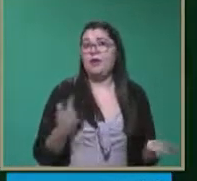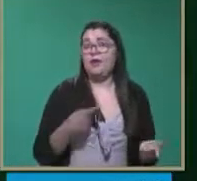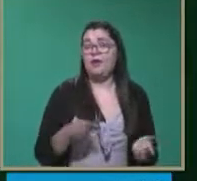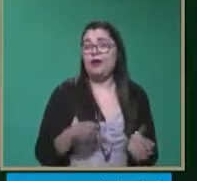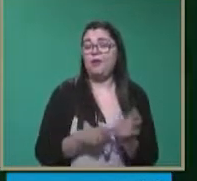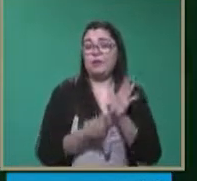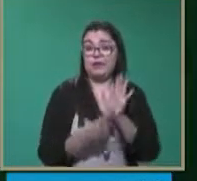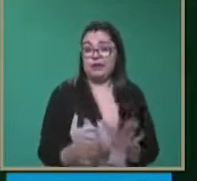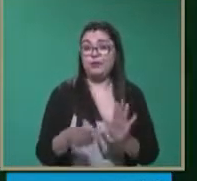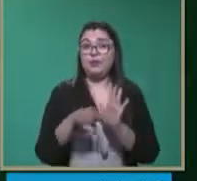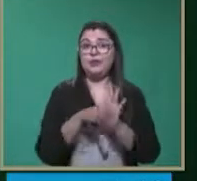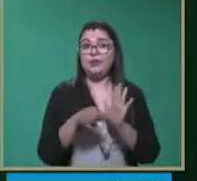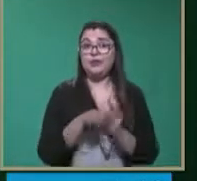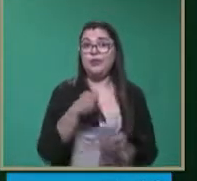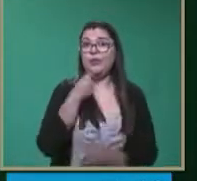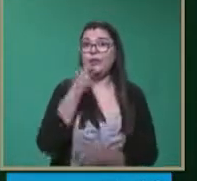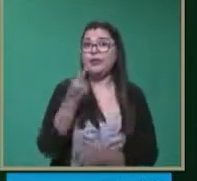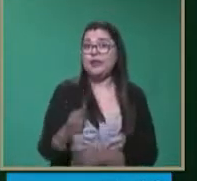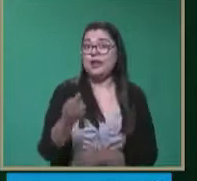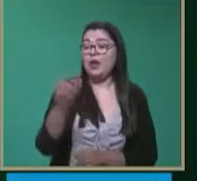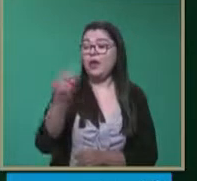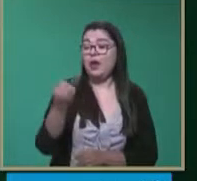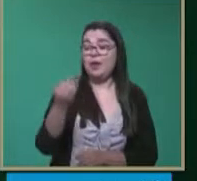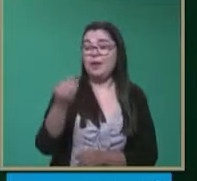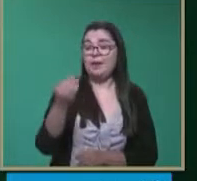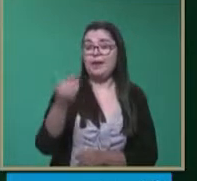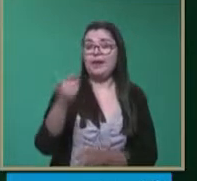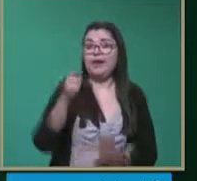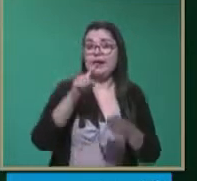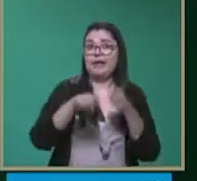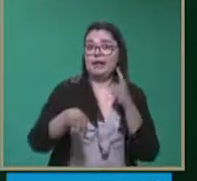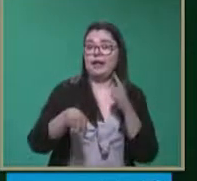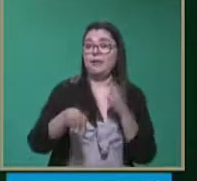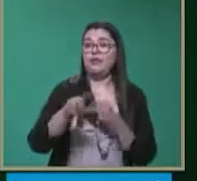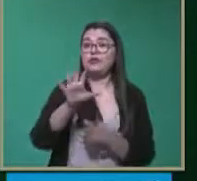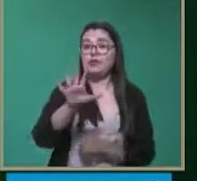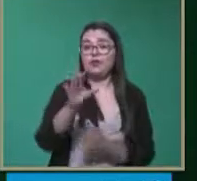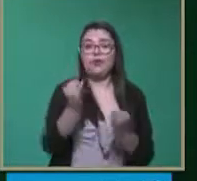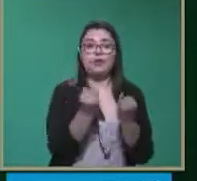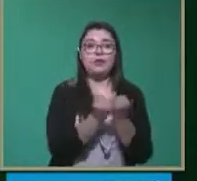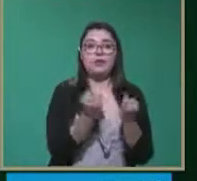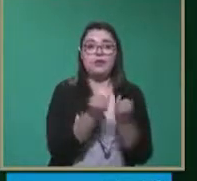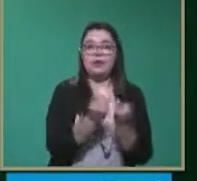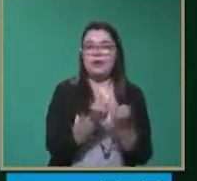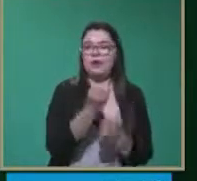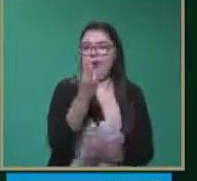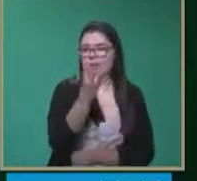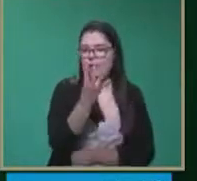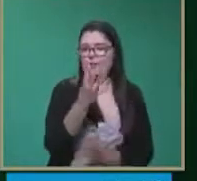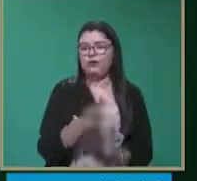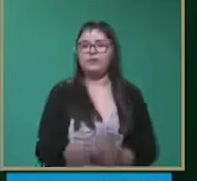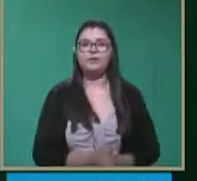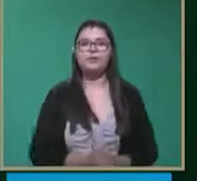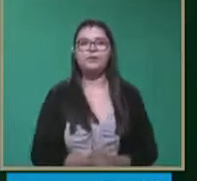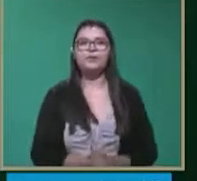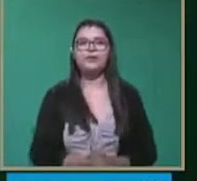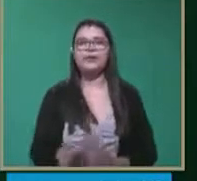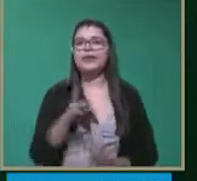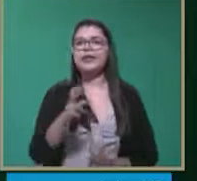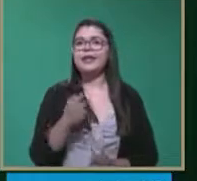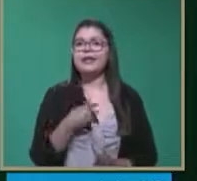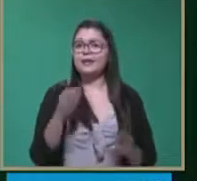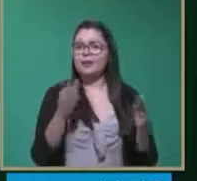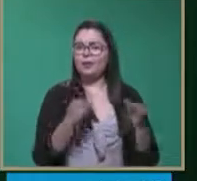decir que 9 menos 5 me da a 4. Y de esta manera nosotros podemos ir haciendo